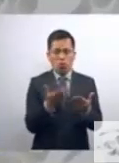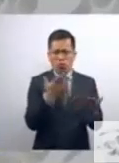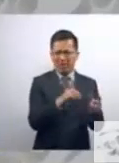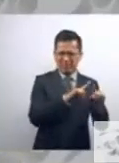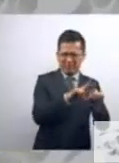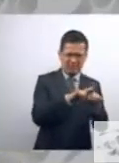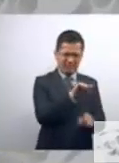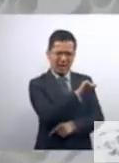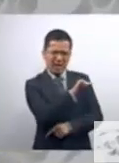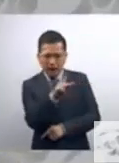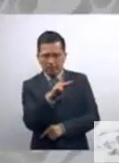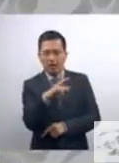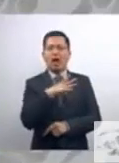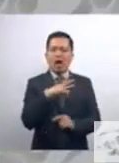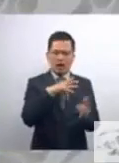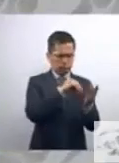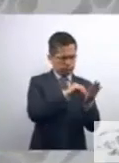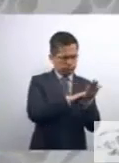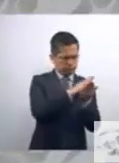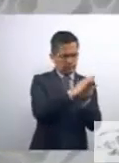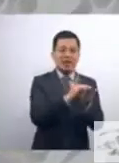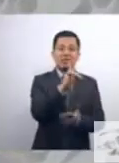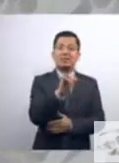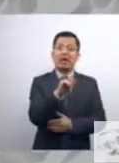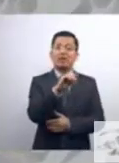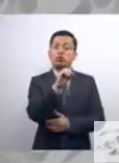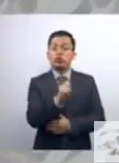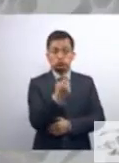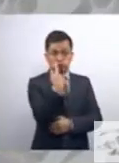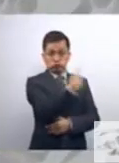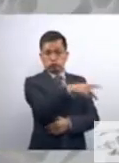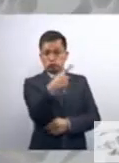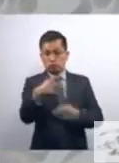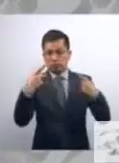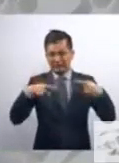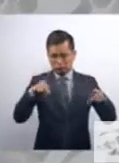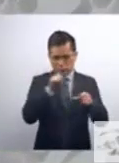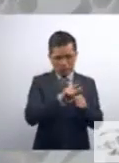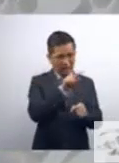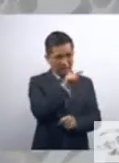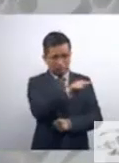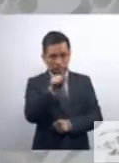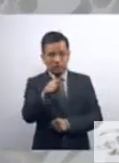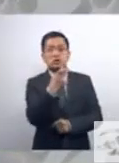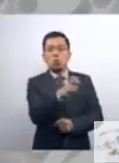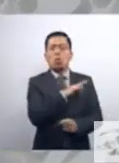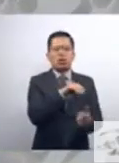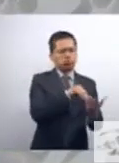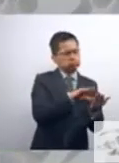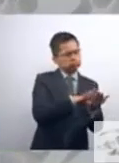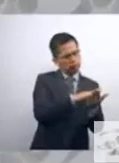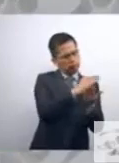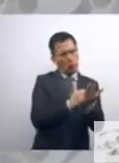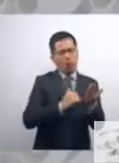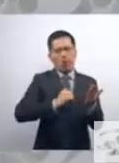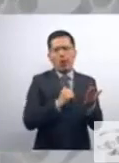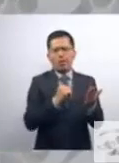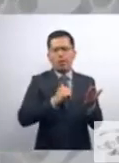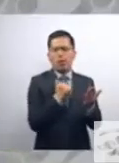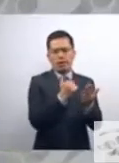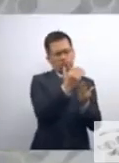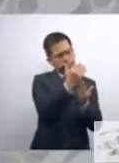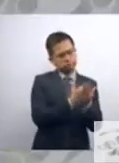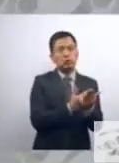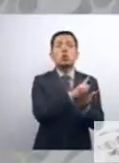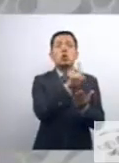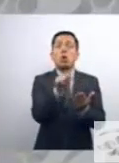que posteriormente se comparten para mostrarnos preferencias afines. En caso extremo de esta recopilación de datos